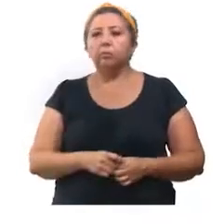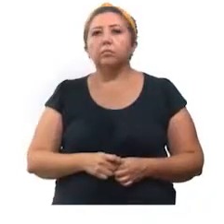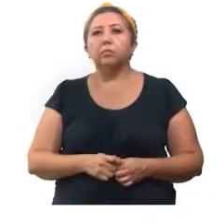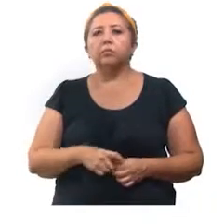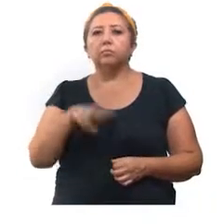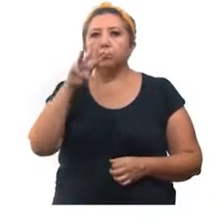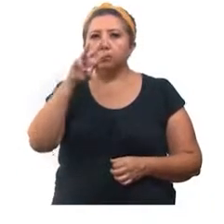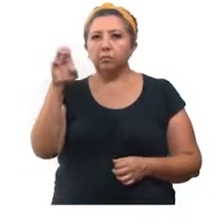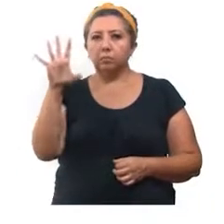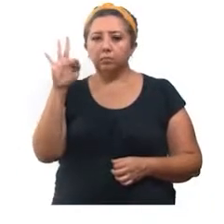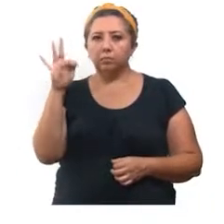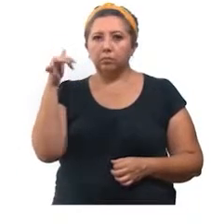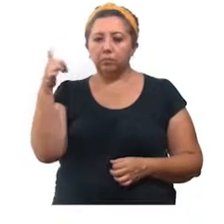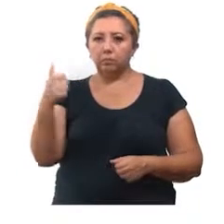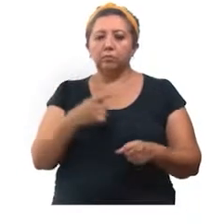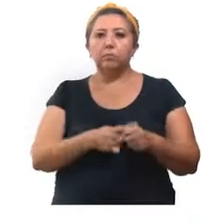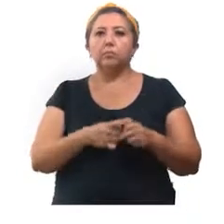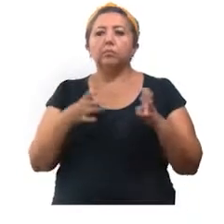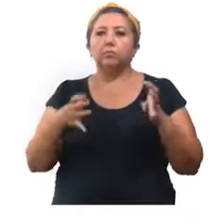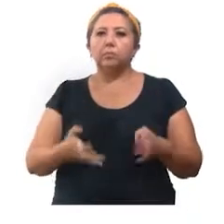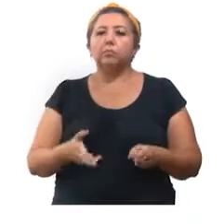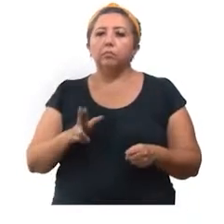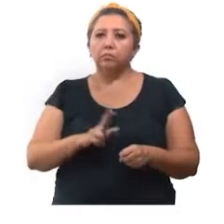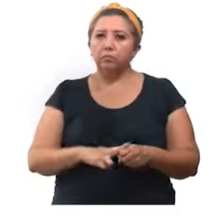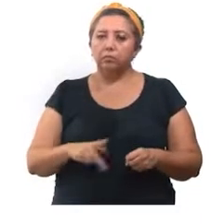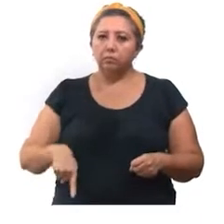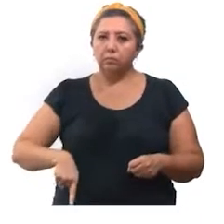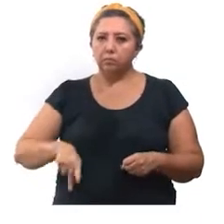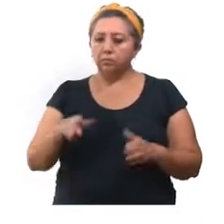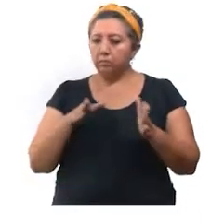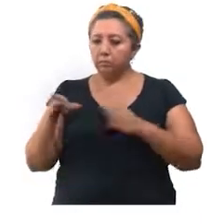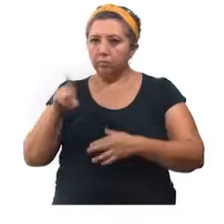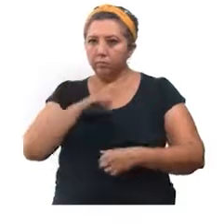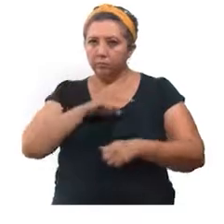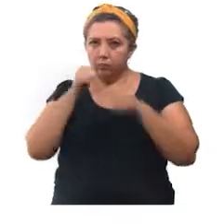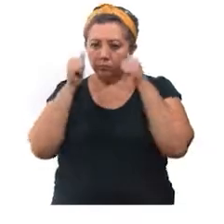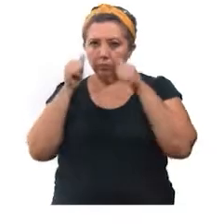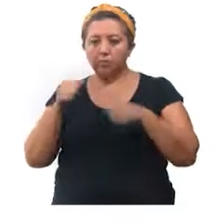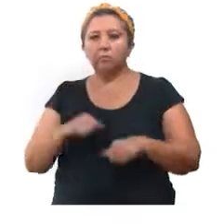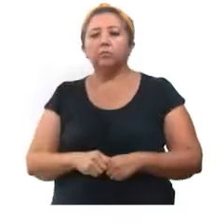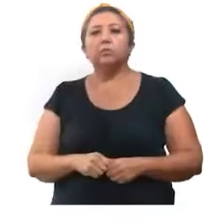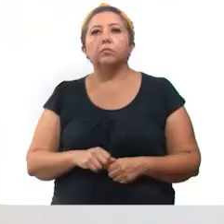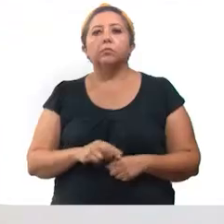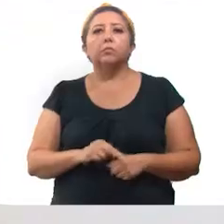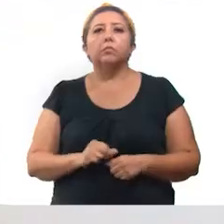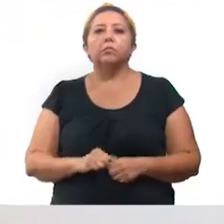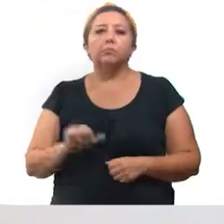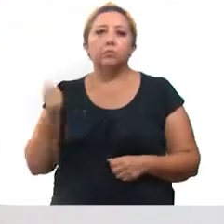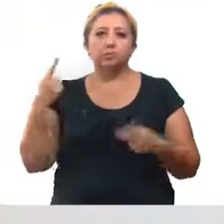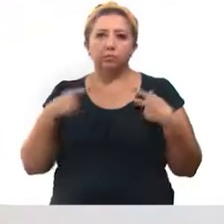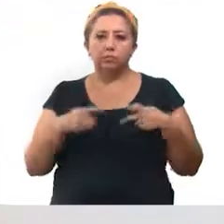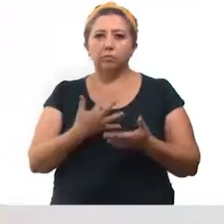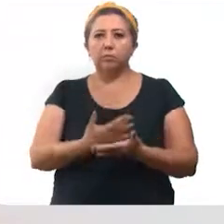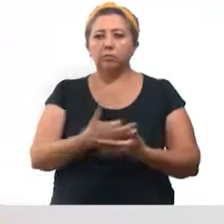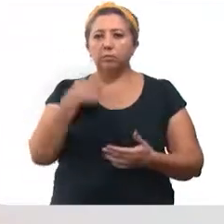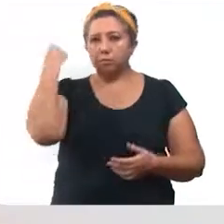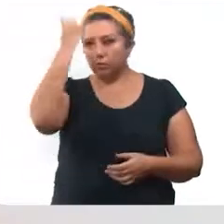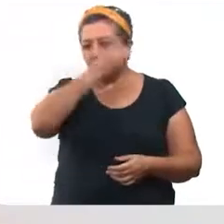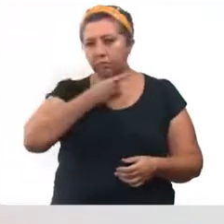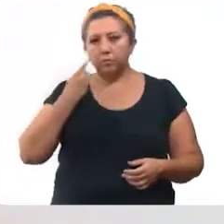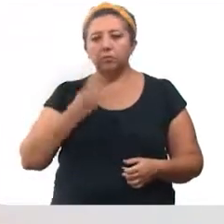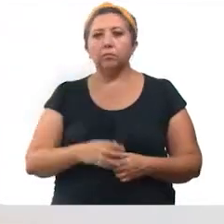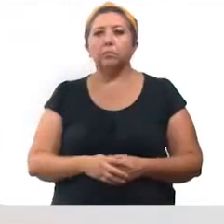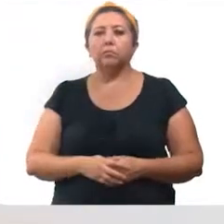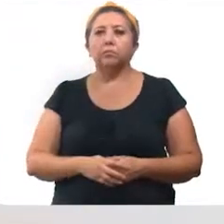mencionó, 346 de los casos positivos están en hospitales públicos y en aislamiento total. Hay otros pacientes a la espera